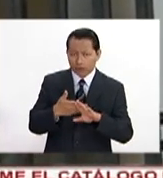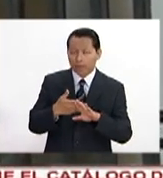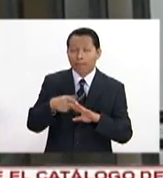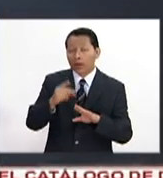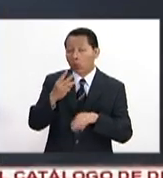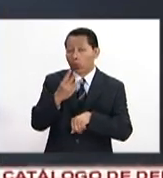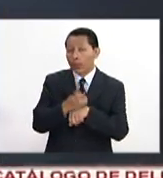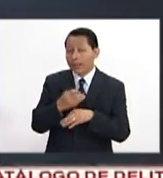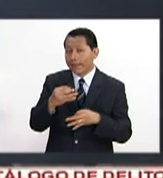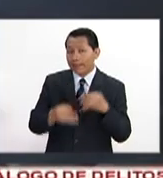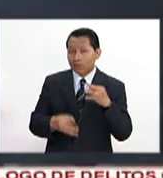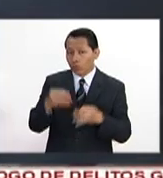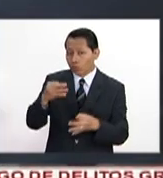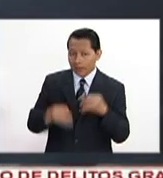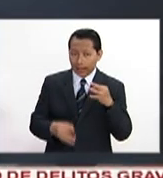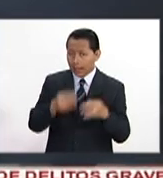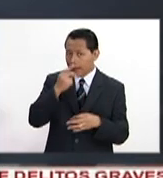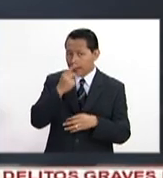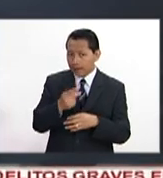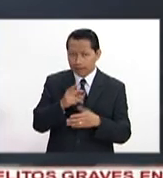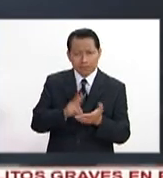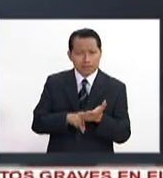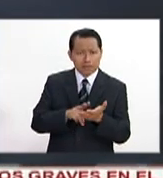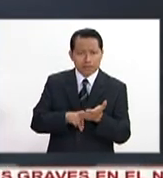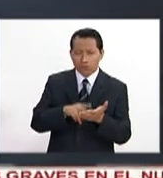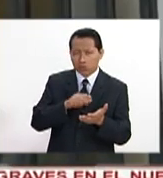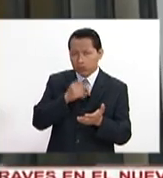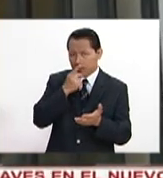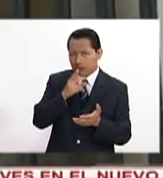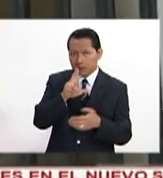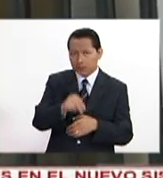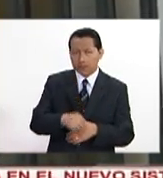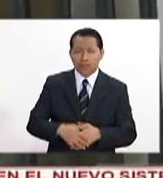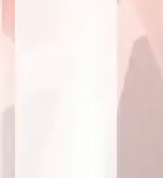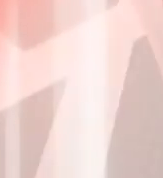tribunal los tuvo como válidos y confirmó la negativa.